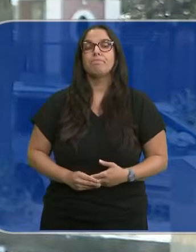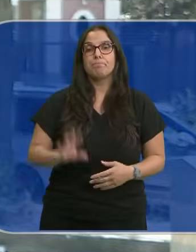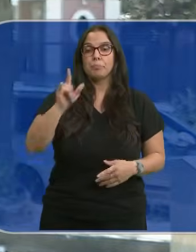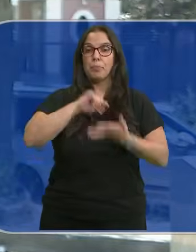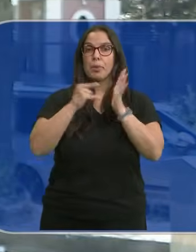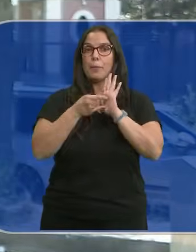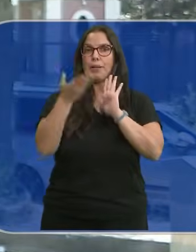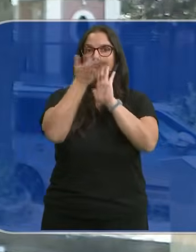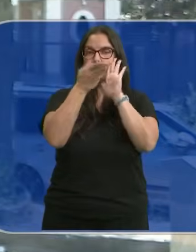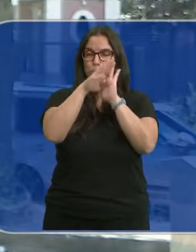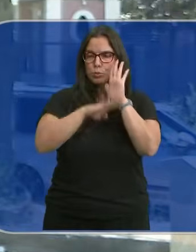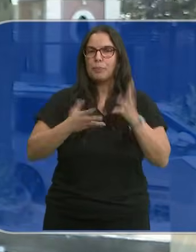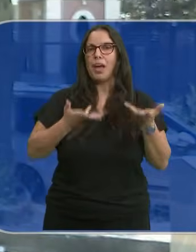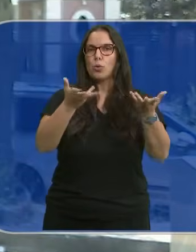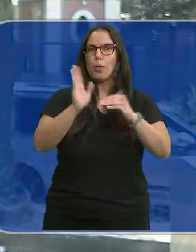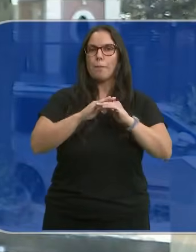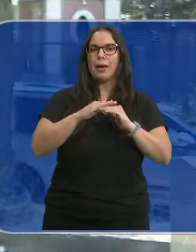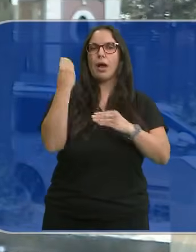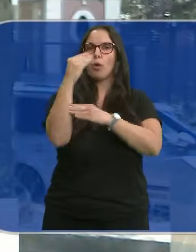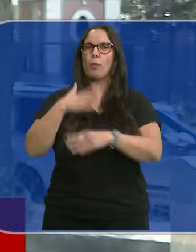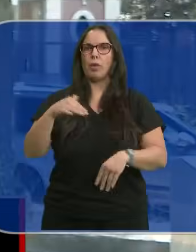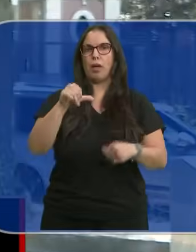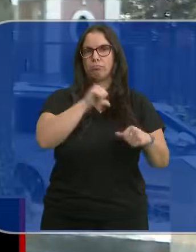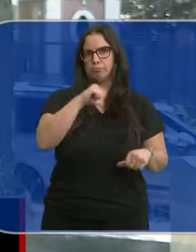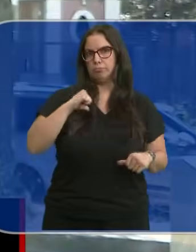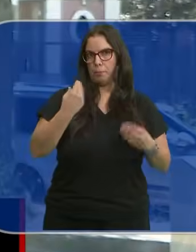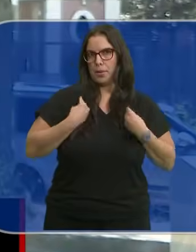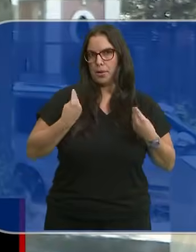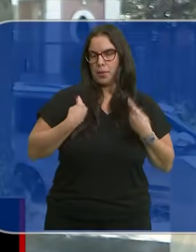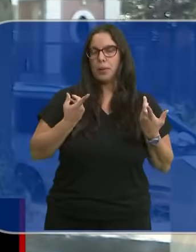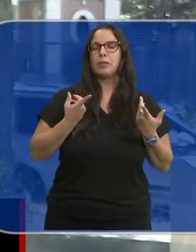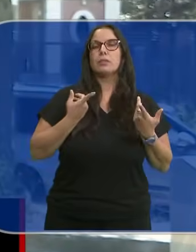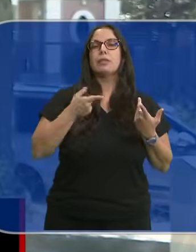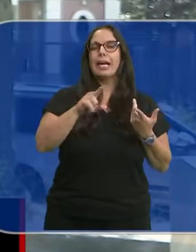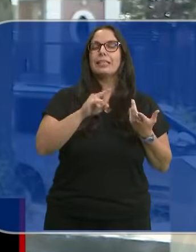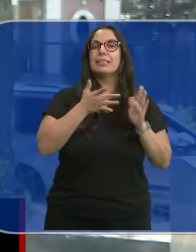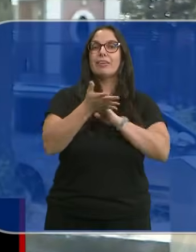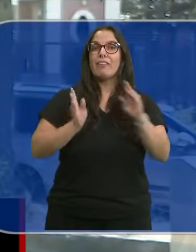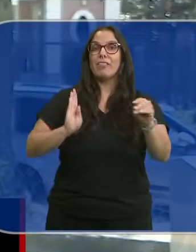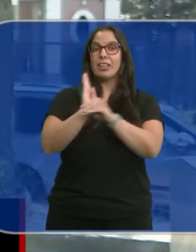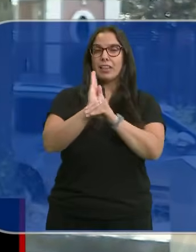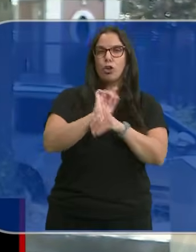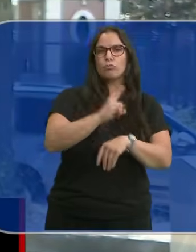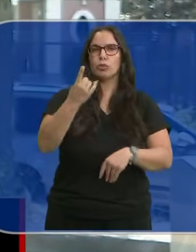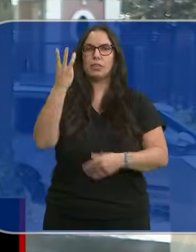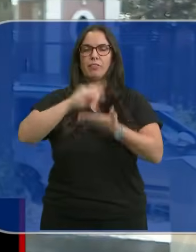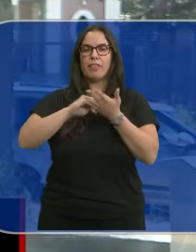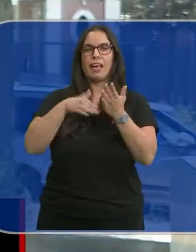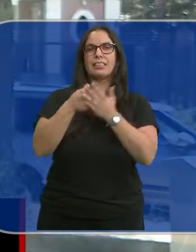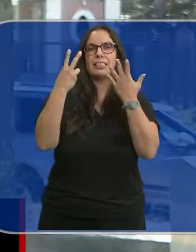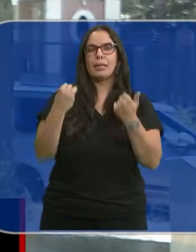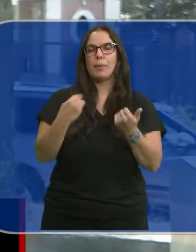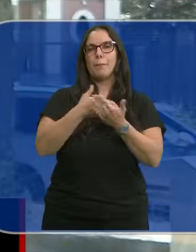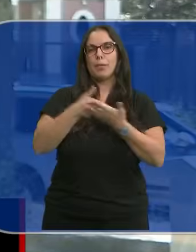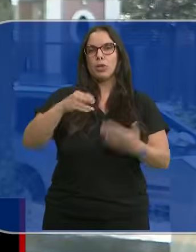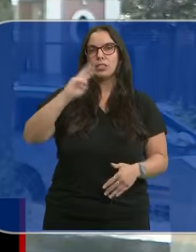Sí, un plan con ayudas para la emancipación de los jóvenes, entre otros puntos. Este plan triplica la financiación hasta los 7.000 millones de euros y ha recordado